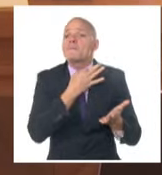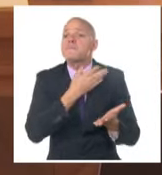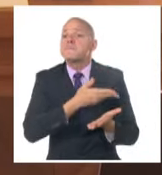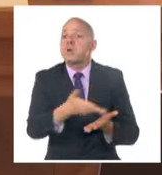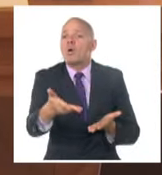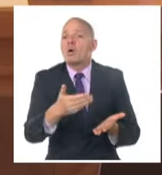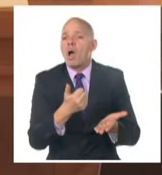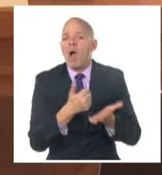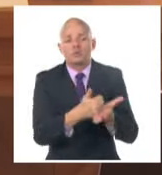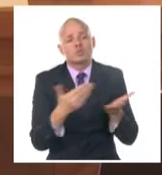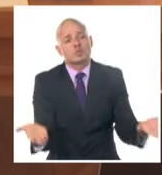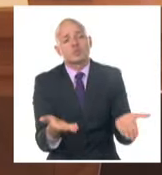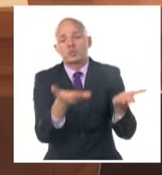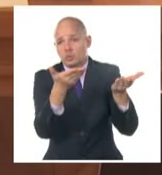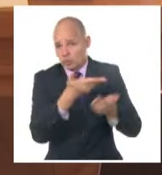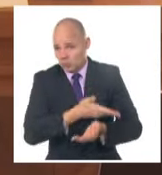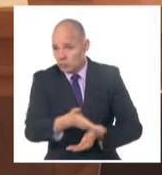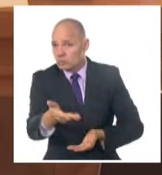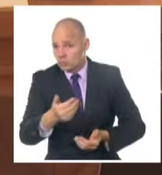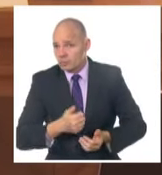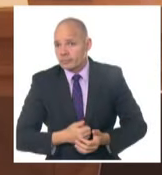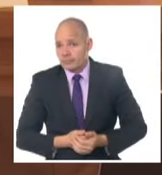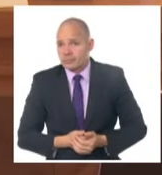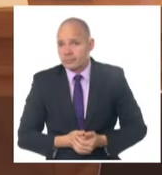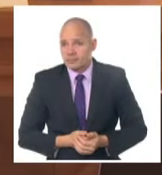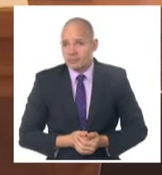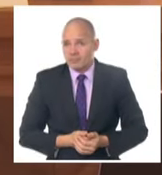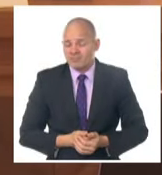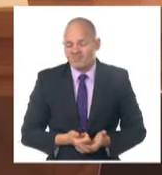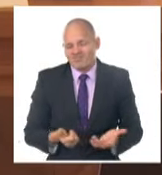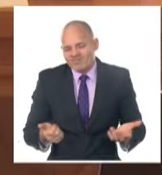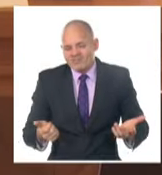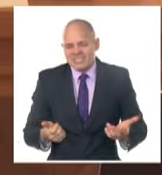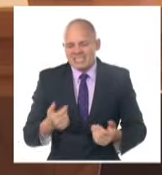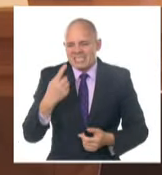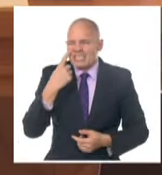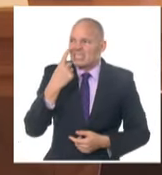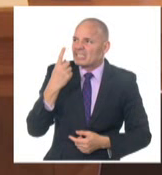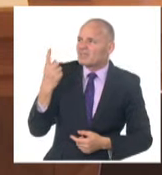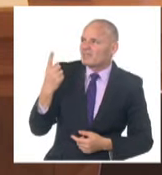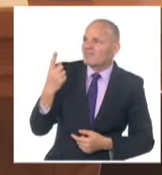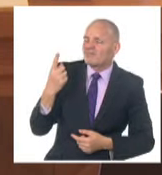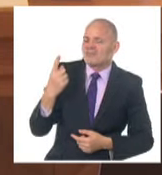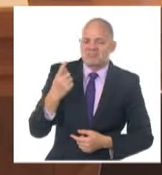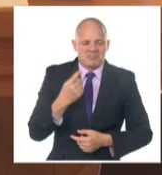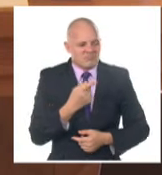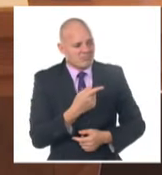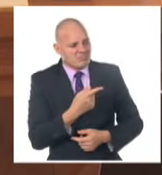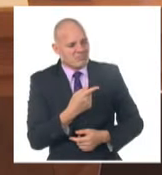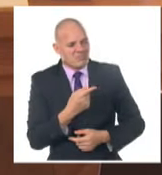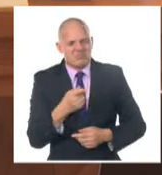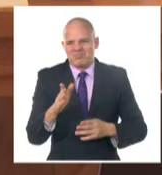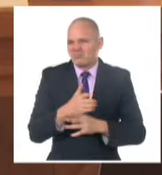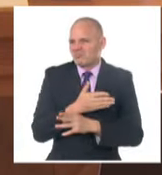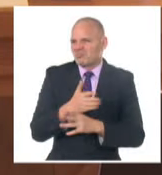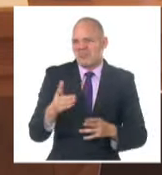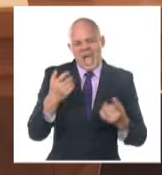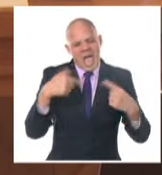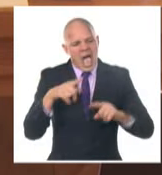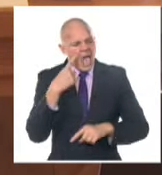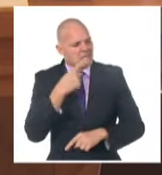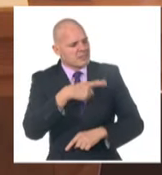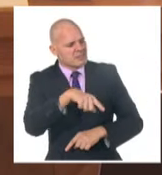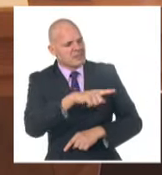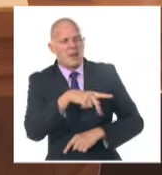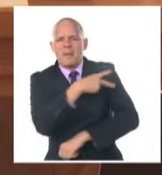desarrollo. Resulta vergonzoso que las naciones del sur tengan que emplear